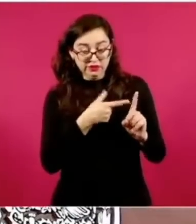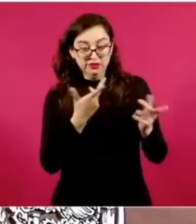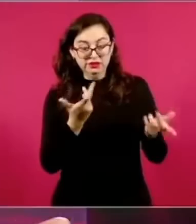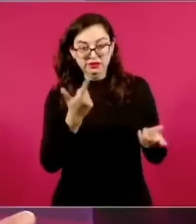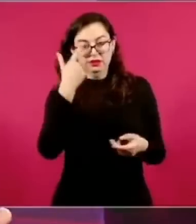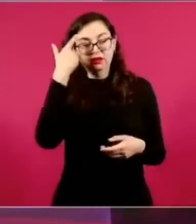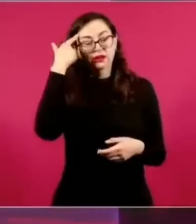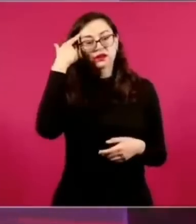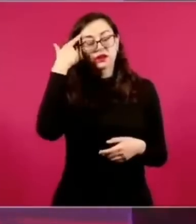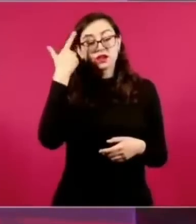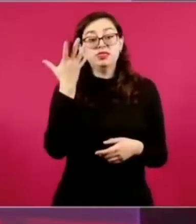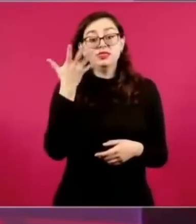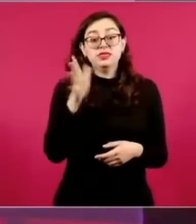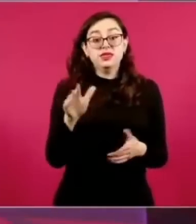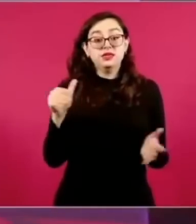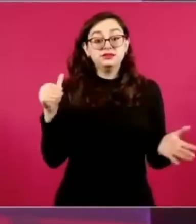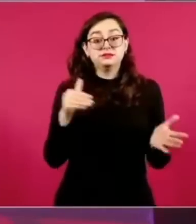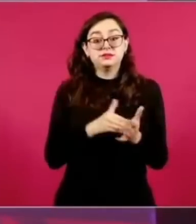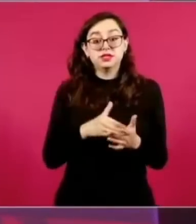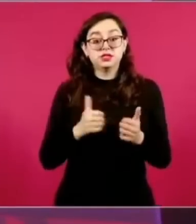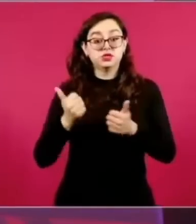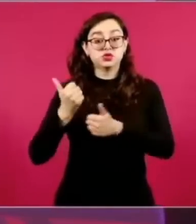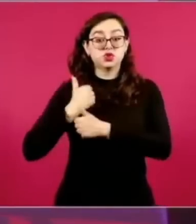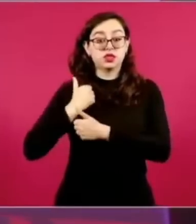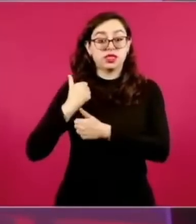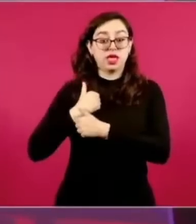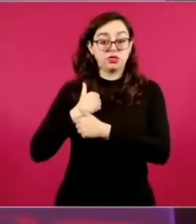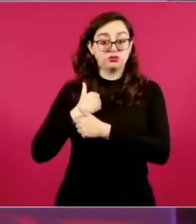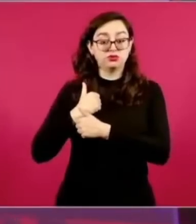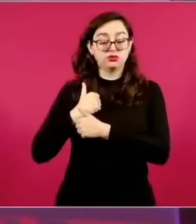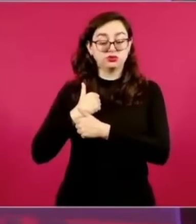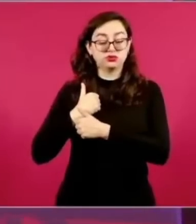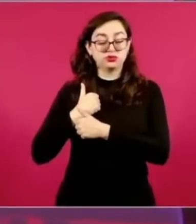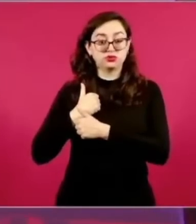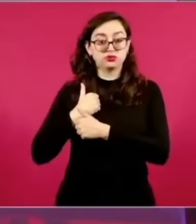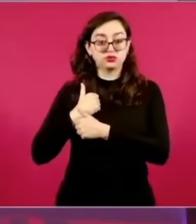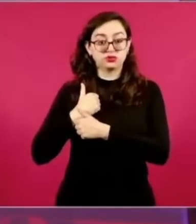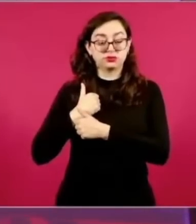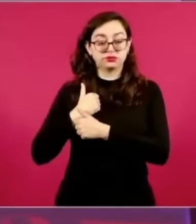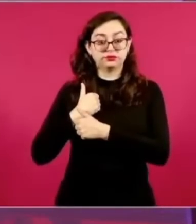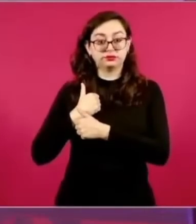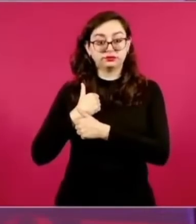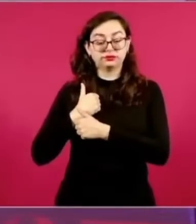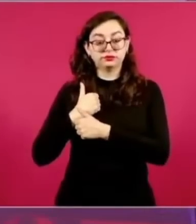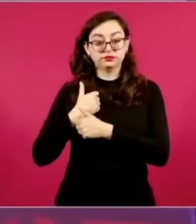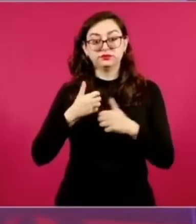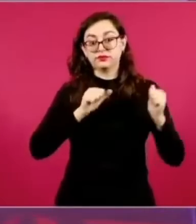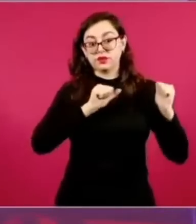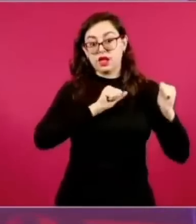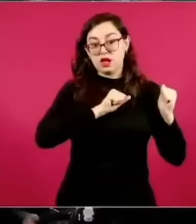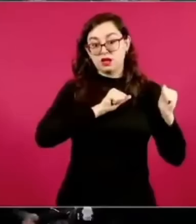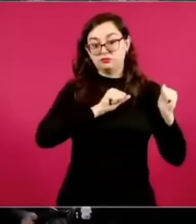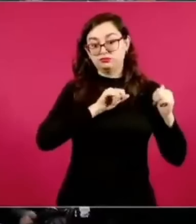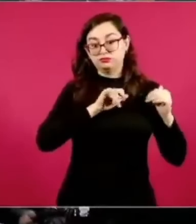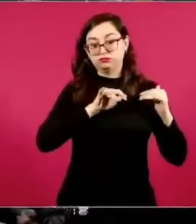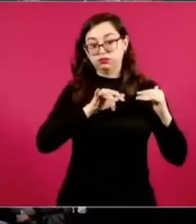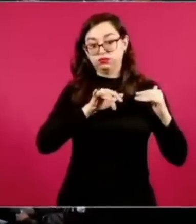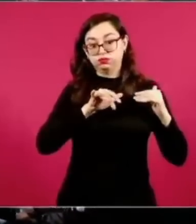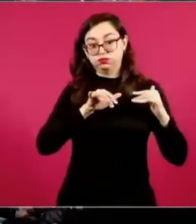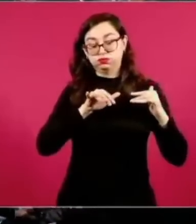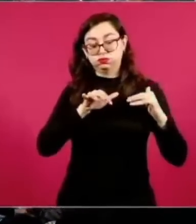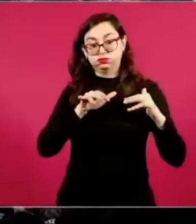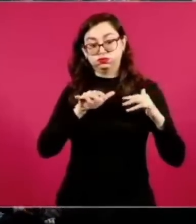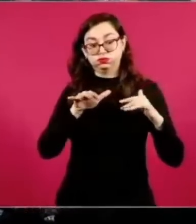habían 10,000 soldados estadounidenses y movilizaron a la frontera